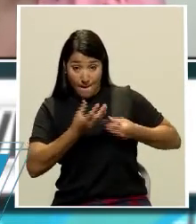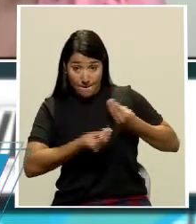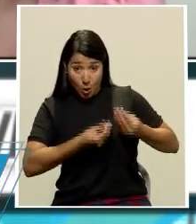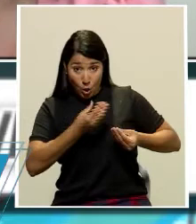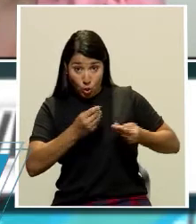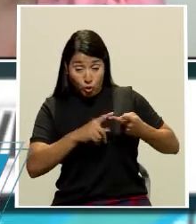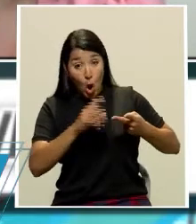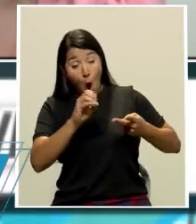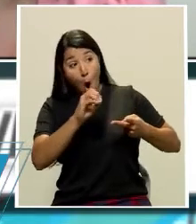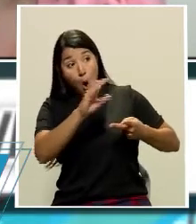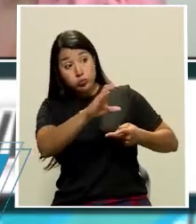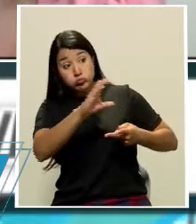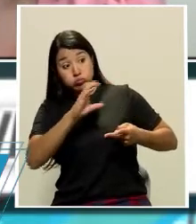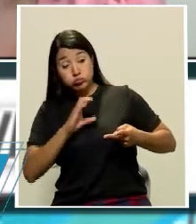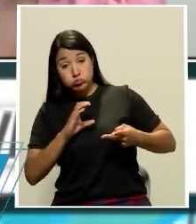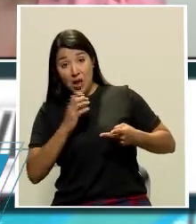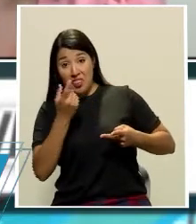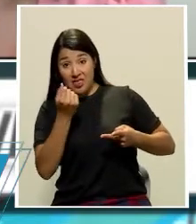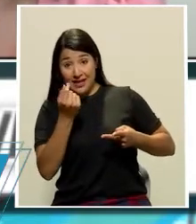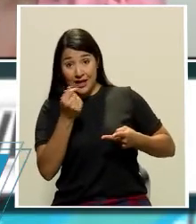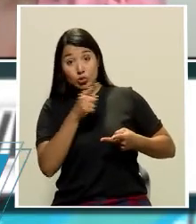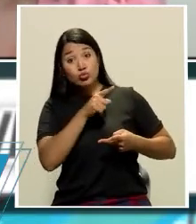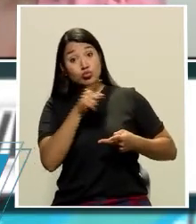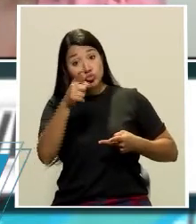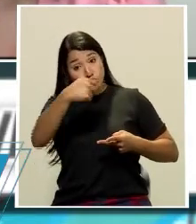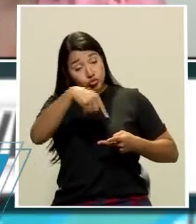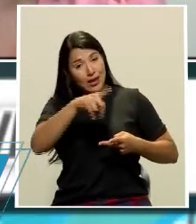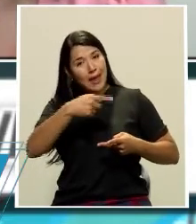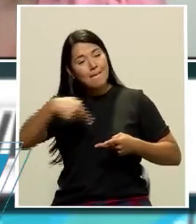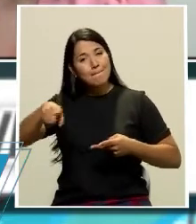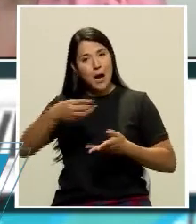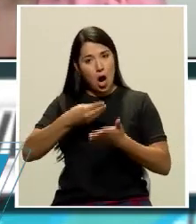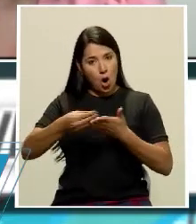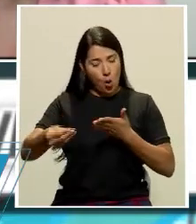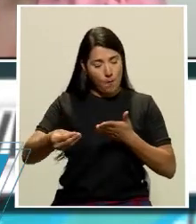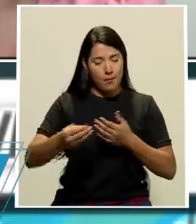o giran dinero y ustedes los compran? Y por otro lado, además,